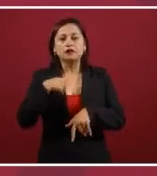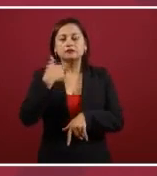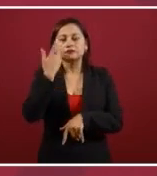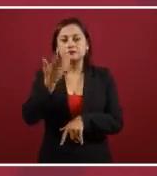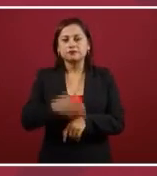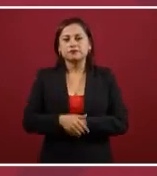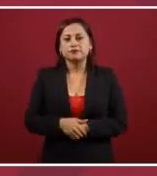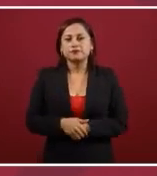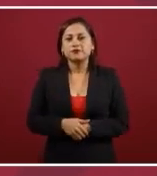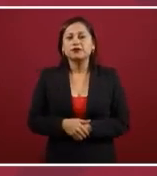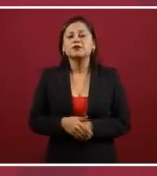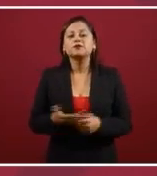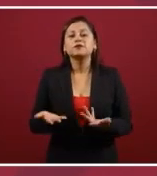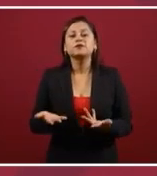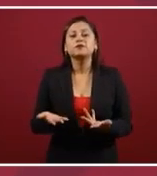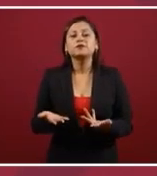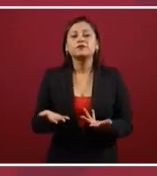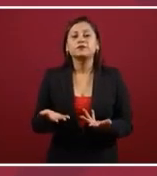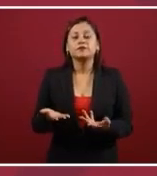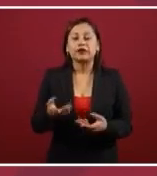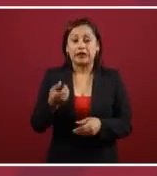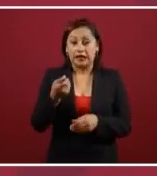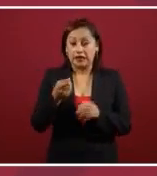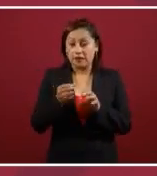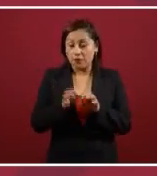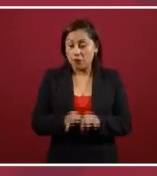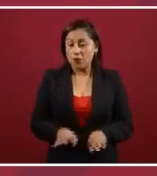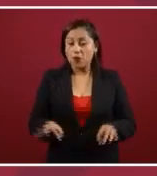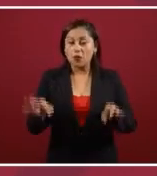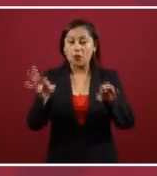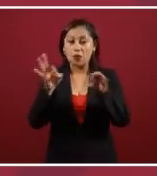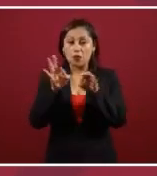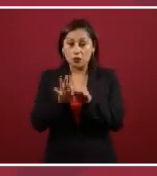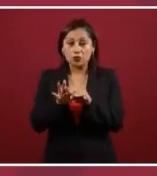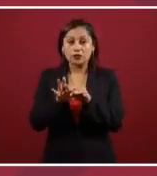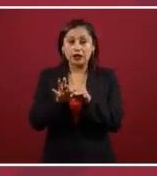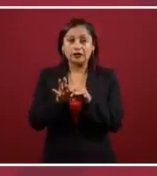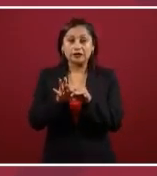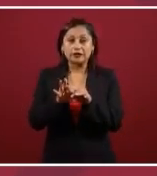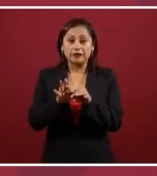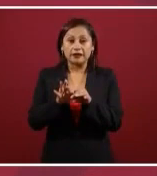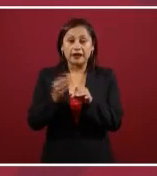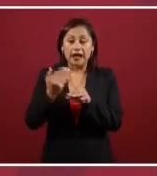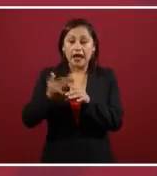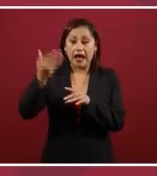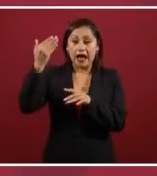tiempos creció bastante, la mancha negra del individualismo,